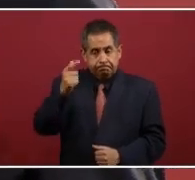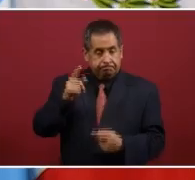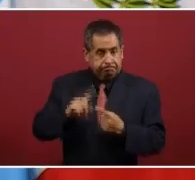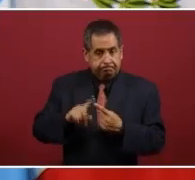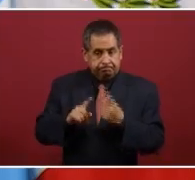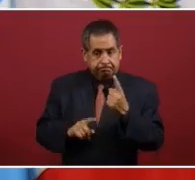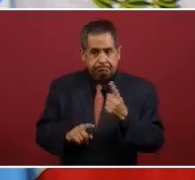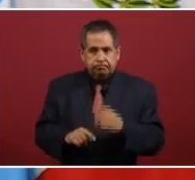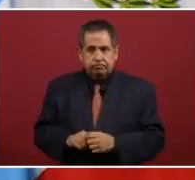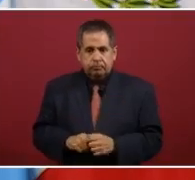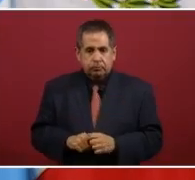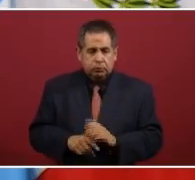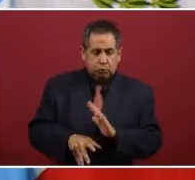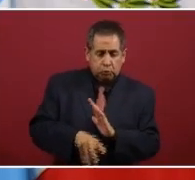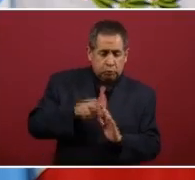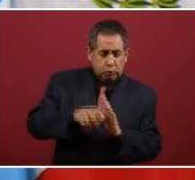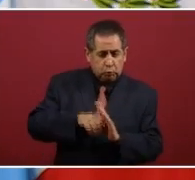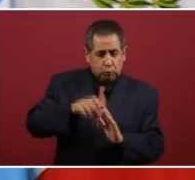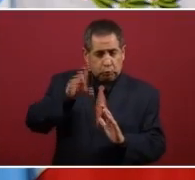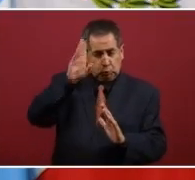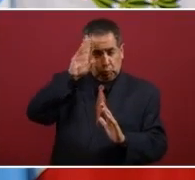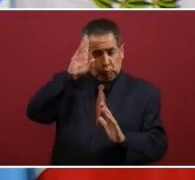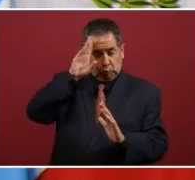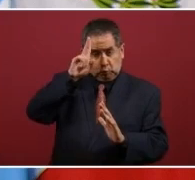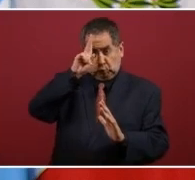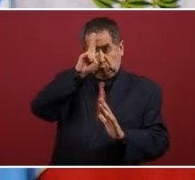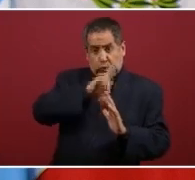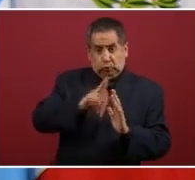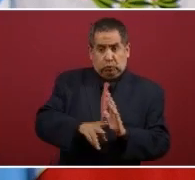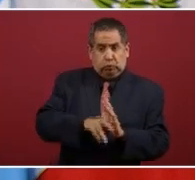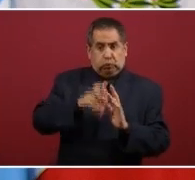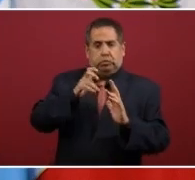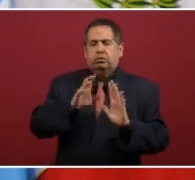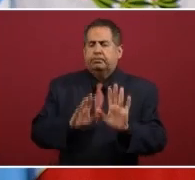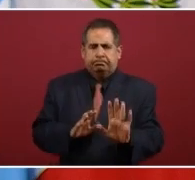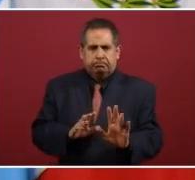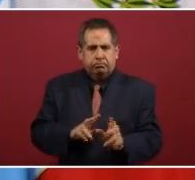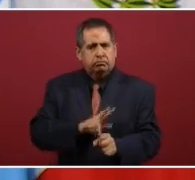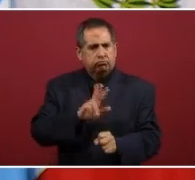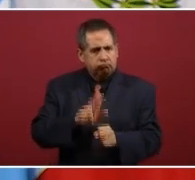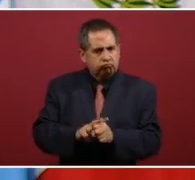no sobreexplotando el petróleo,